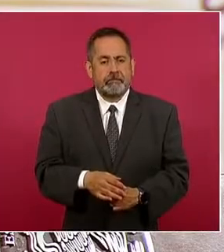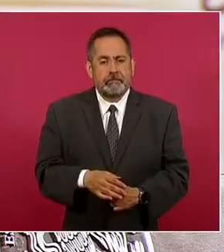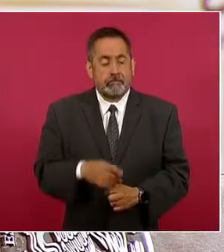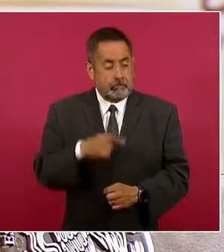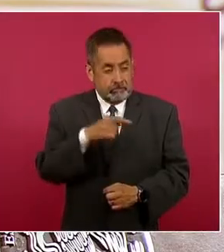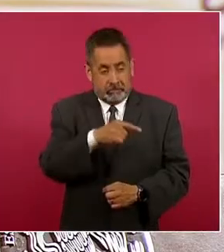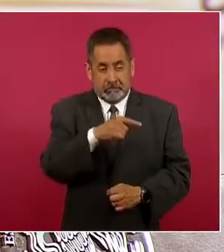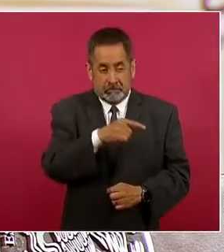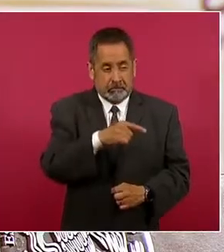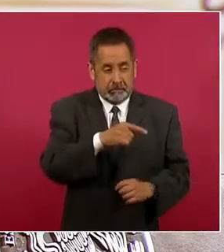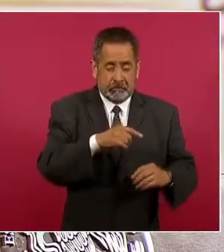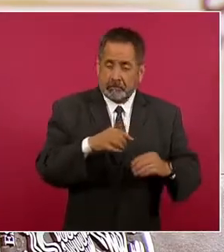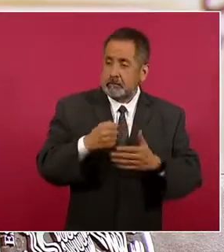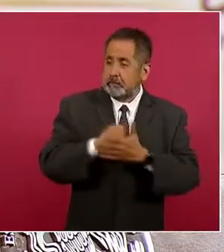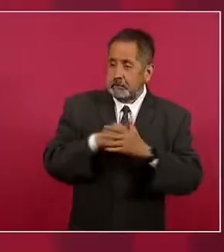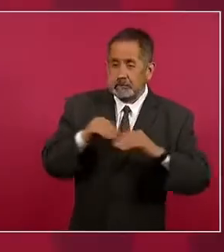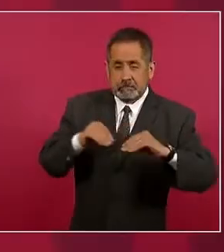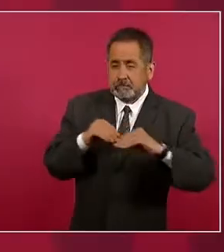originando este movimiento,